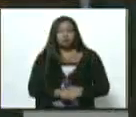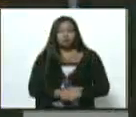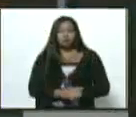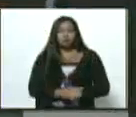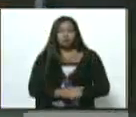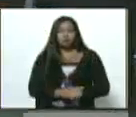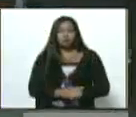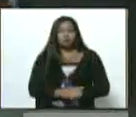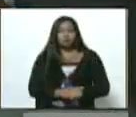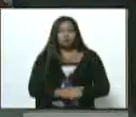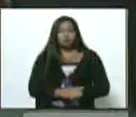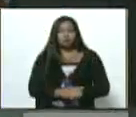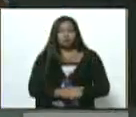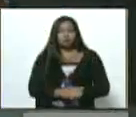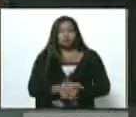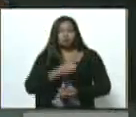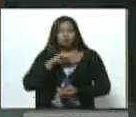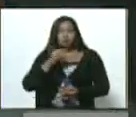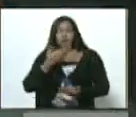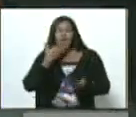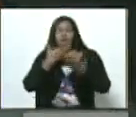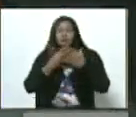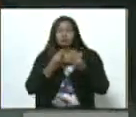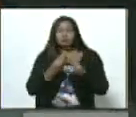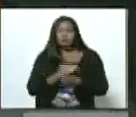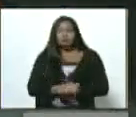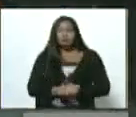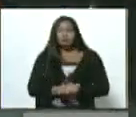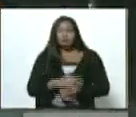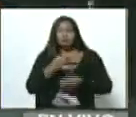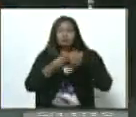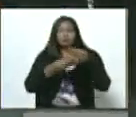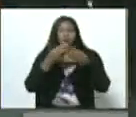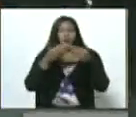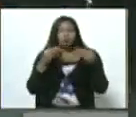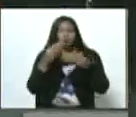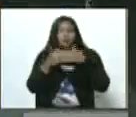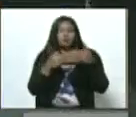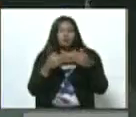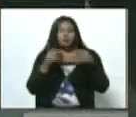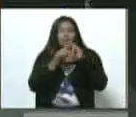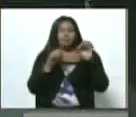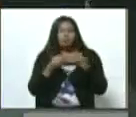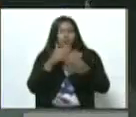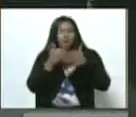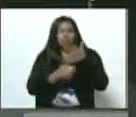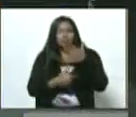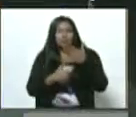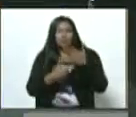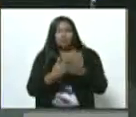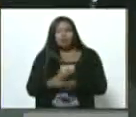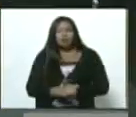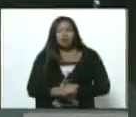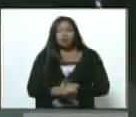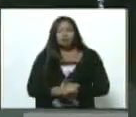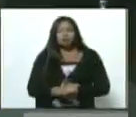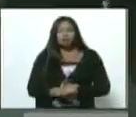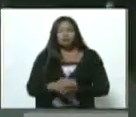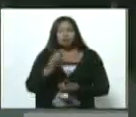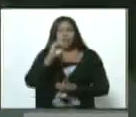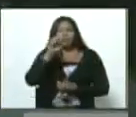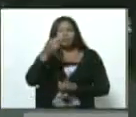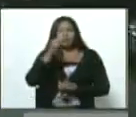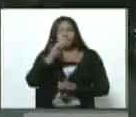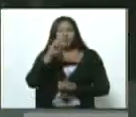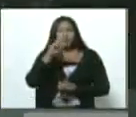Nuevamente queremos expresarle nuestro agradecimiento profundo. Bien, ya se ha generado entonces la recepción de la lista de elegibles para magistrados y magistradas del